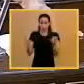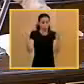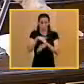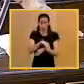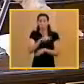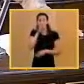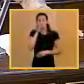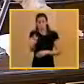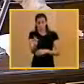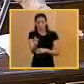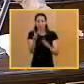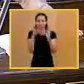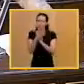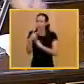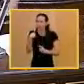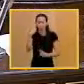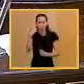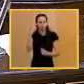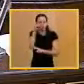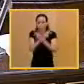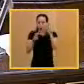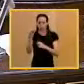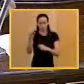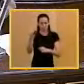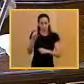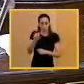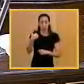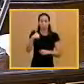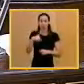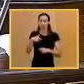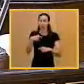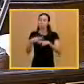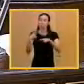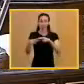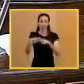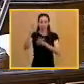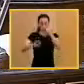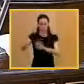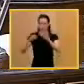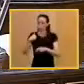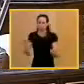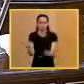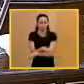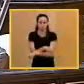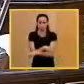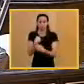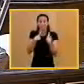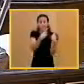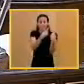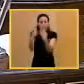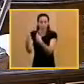hora de que se acabe con el corsé de la política de cuotas que ahoga a nuestro sector lácteo. Necesitamos